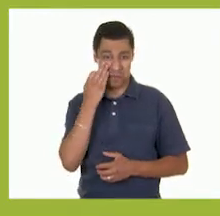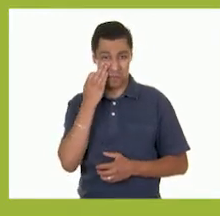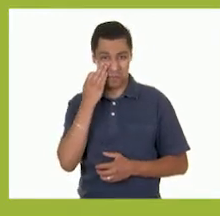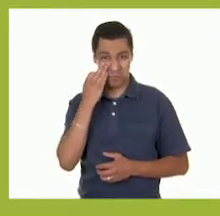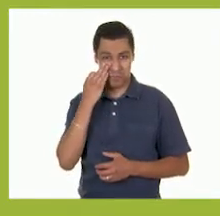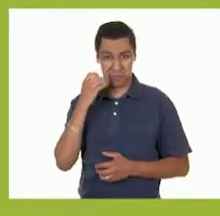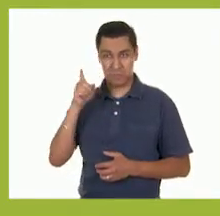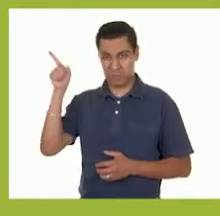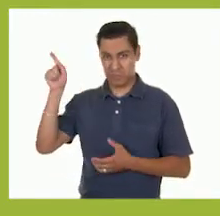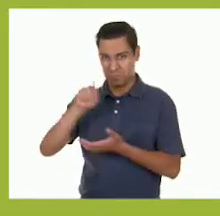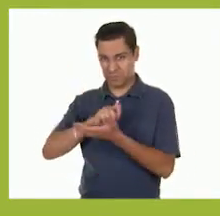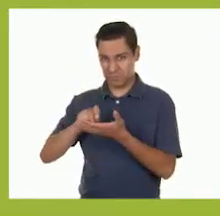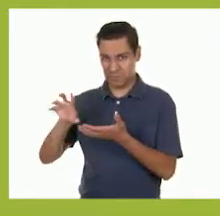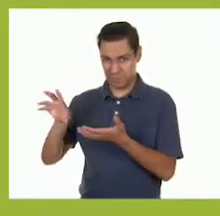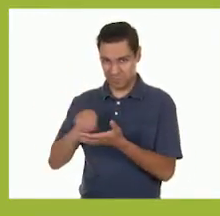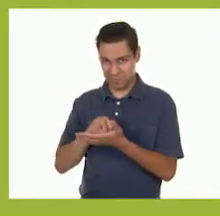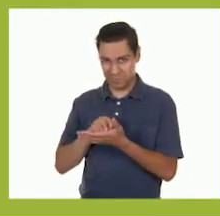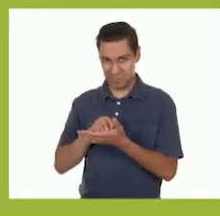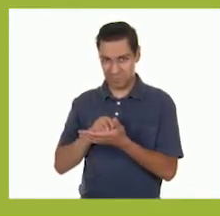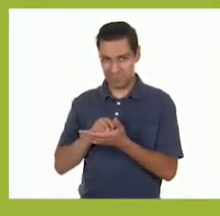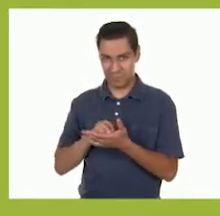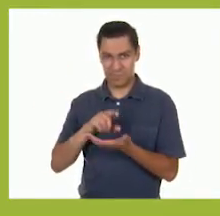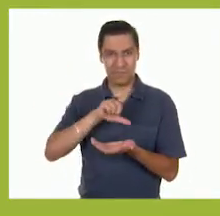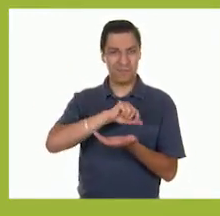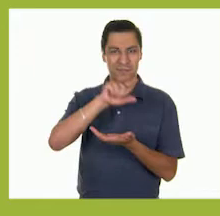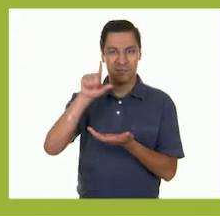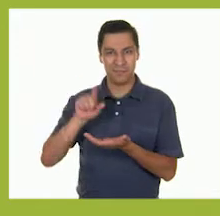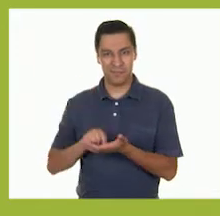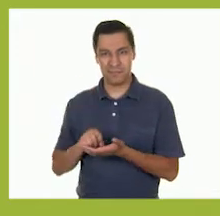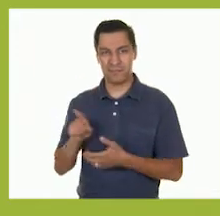set mx twitter